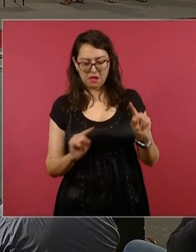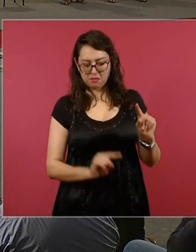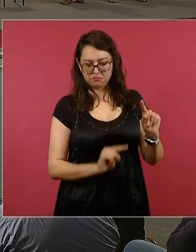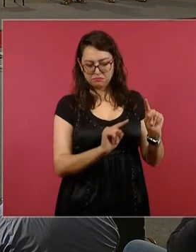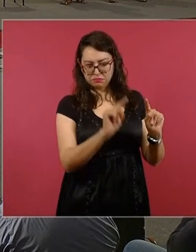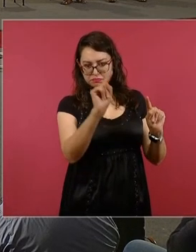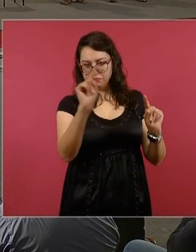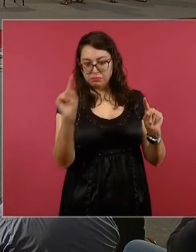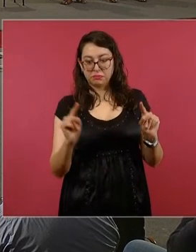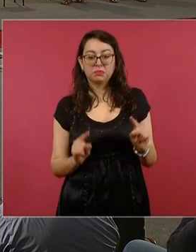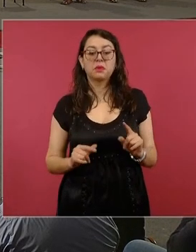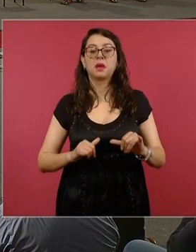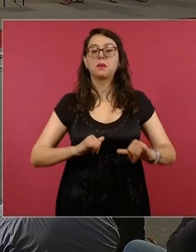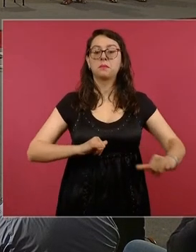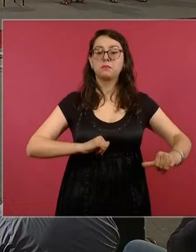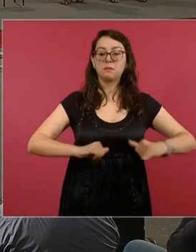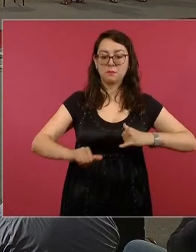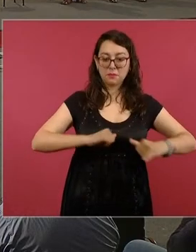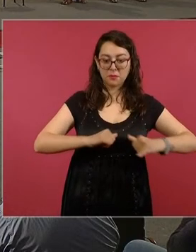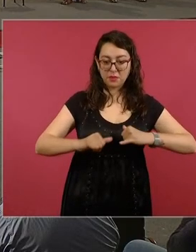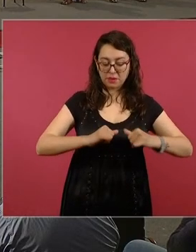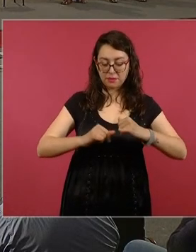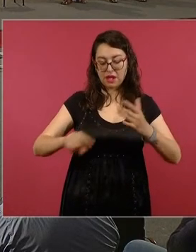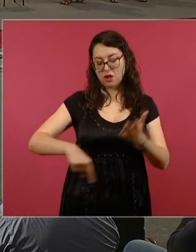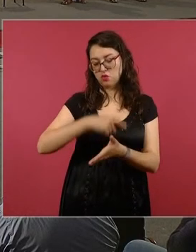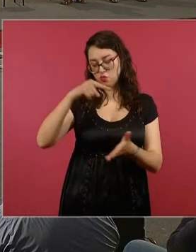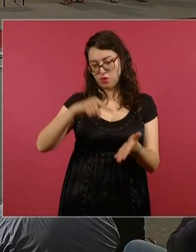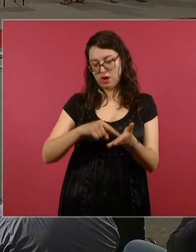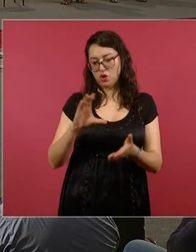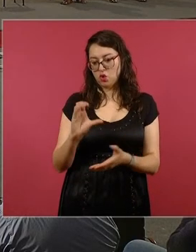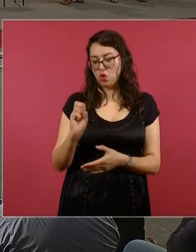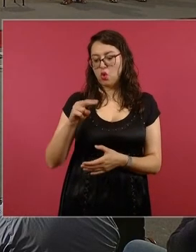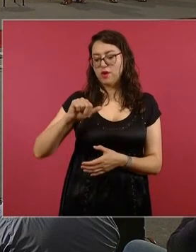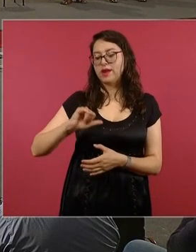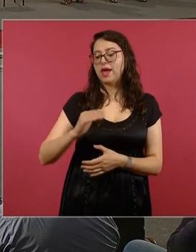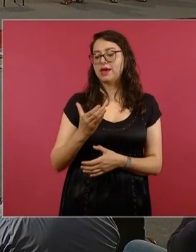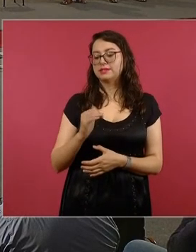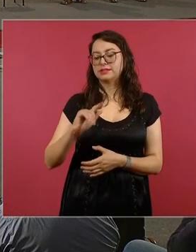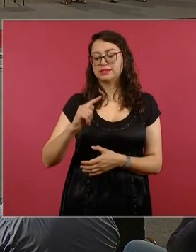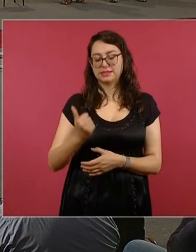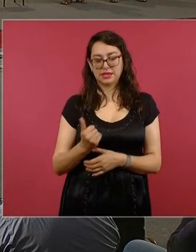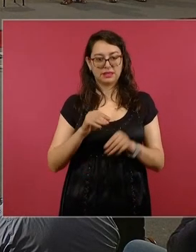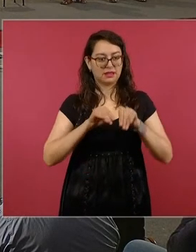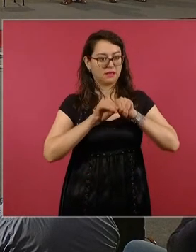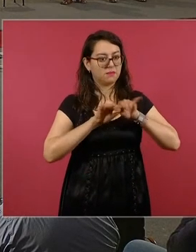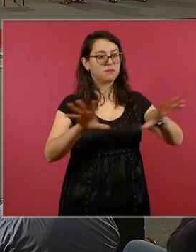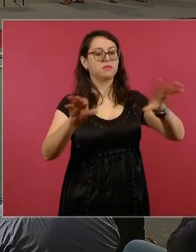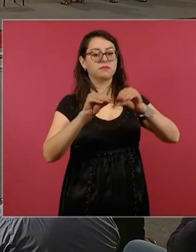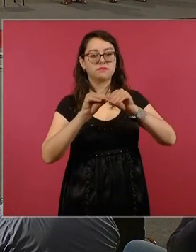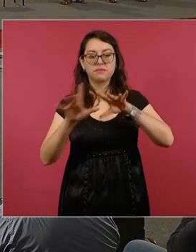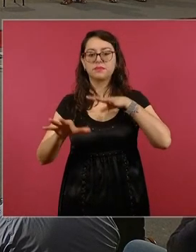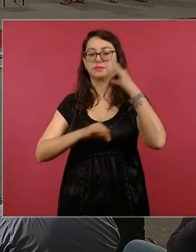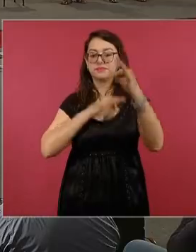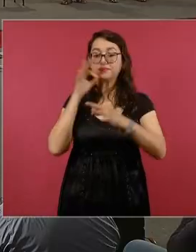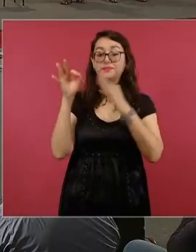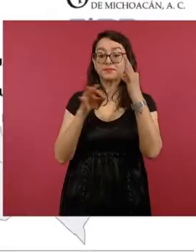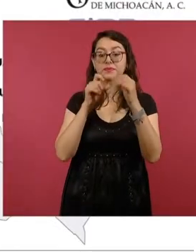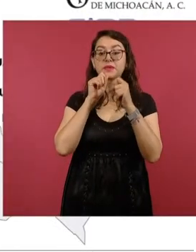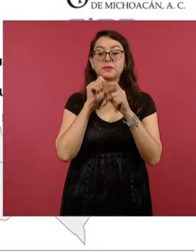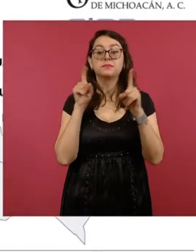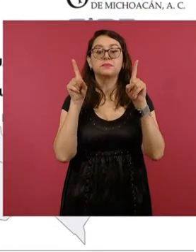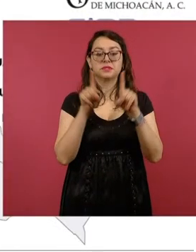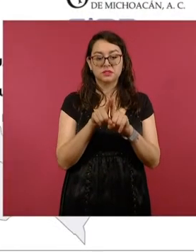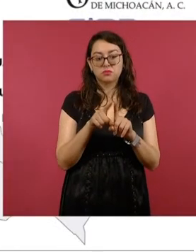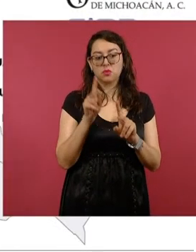direcciones exactas de estas sedes en los centros públicos que coordina el CONACYT y otras instituciones de